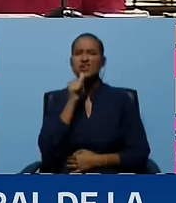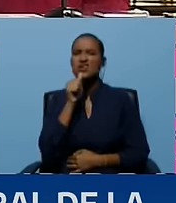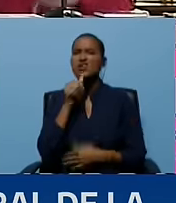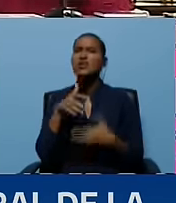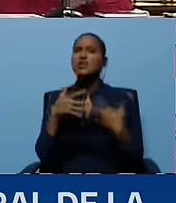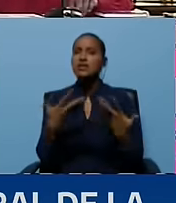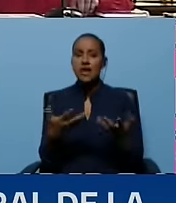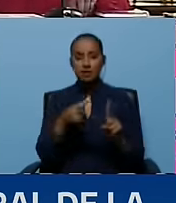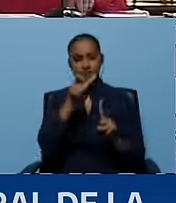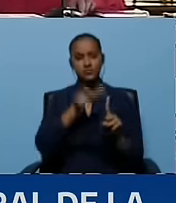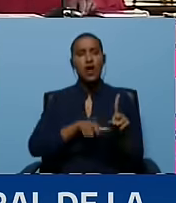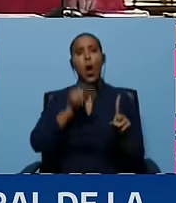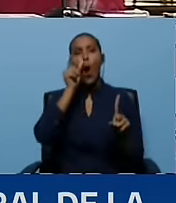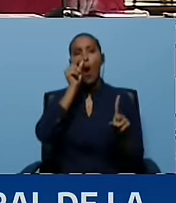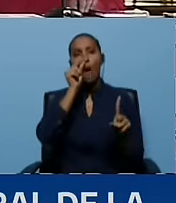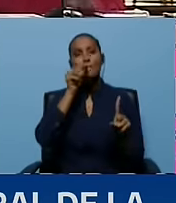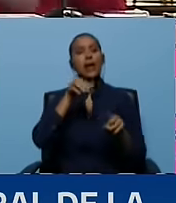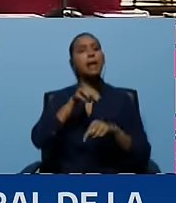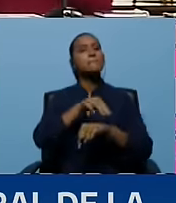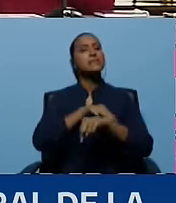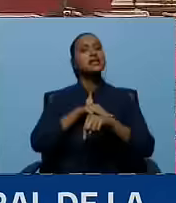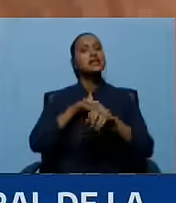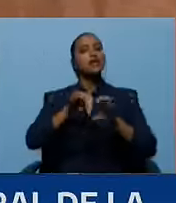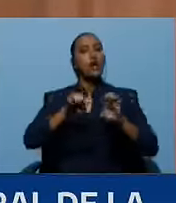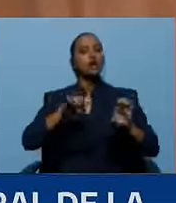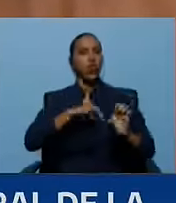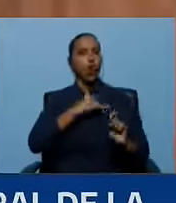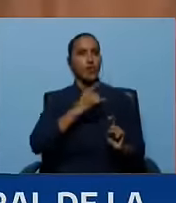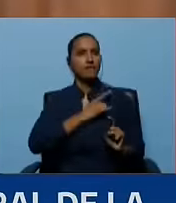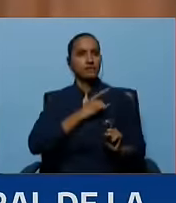Sánchez, como nuevo ministro de Educación Universitario.